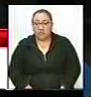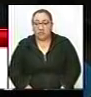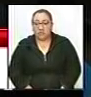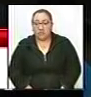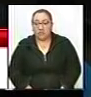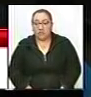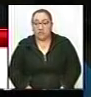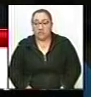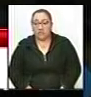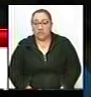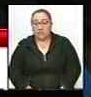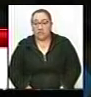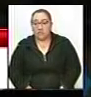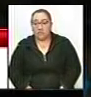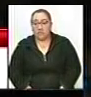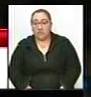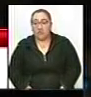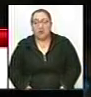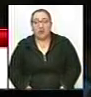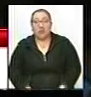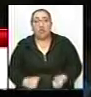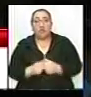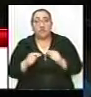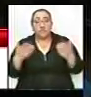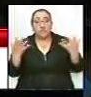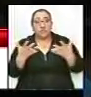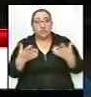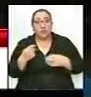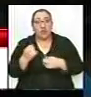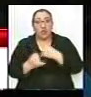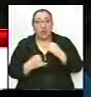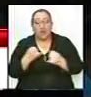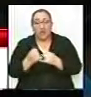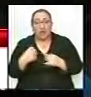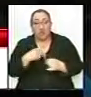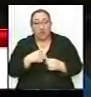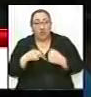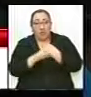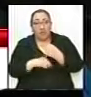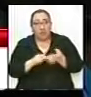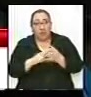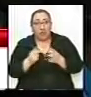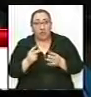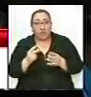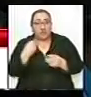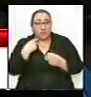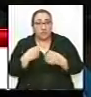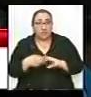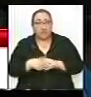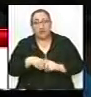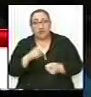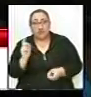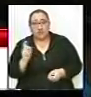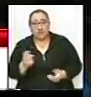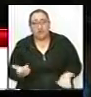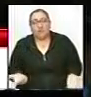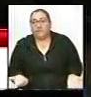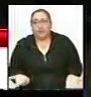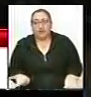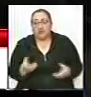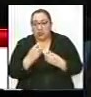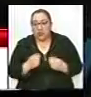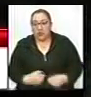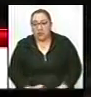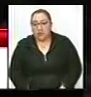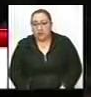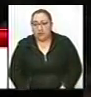estos torneos internacionales que vamos a tener en nuestro país, correr el riesgo de que nos desafíen o nos sancionen serían terribles.